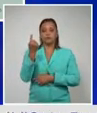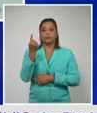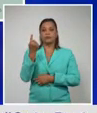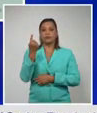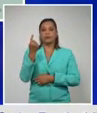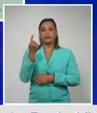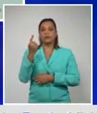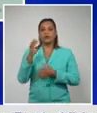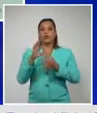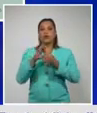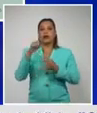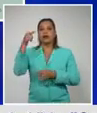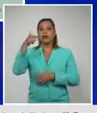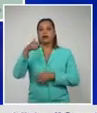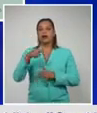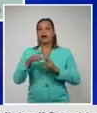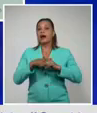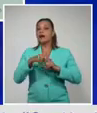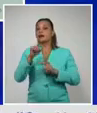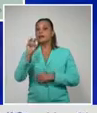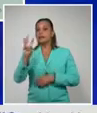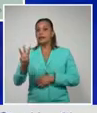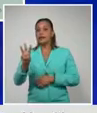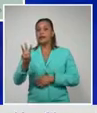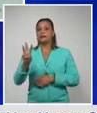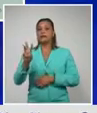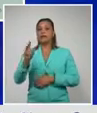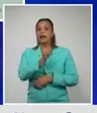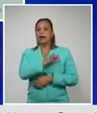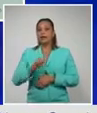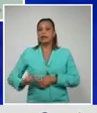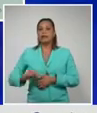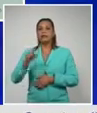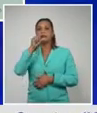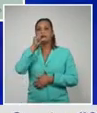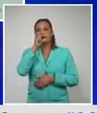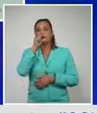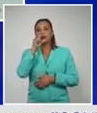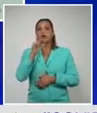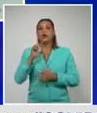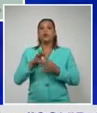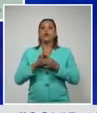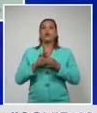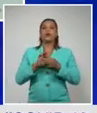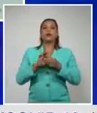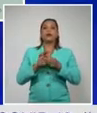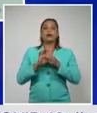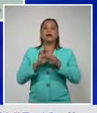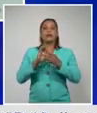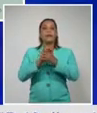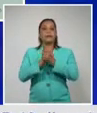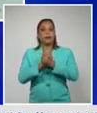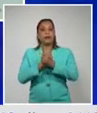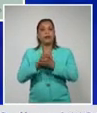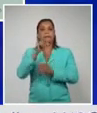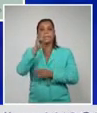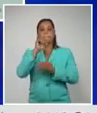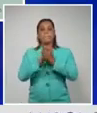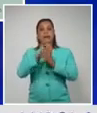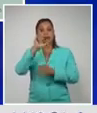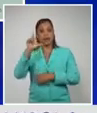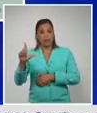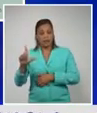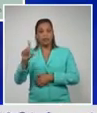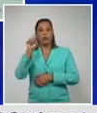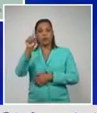con 3, Alquizar, Bauta, Guira de Melena y Mariel con 1 cada uno,